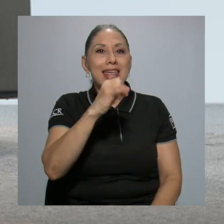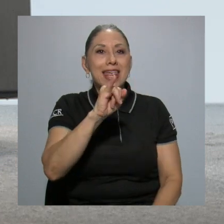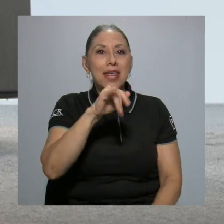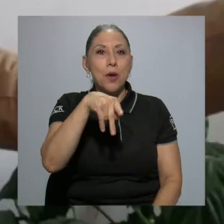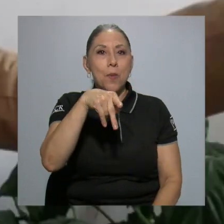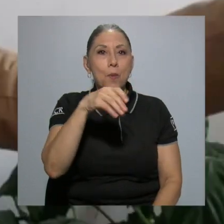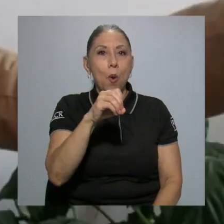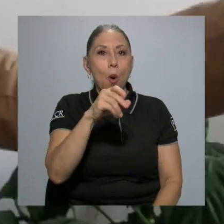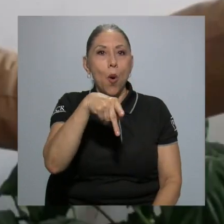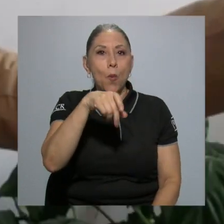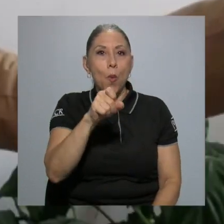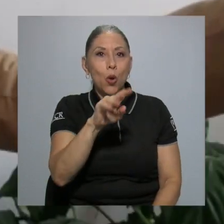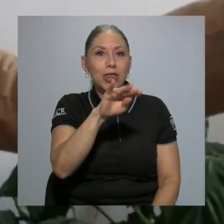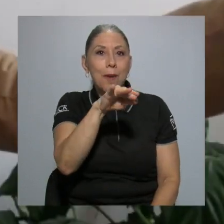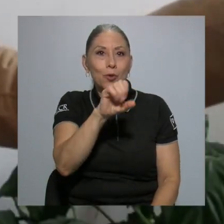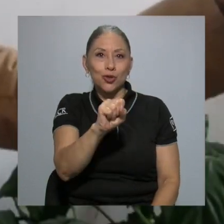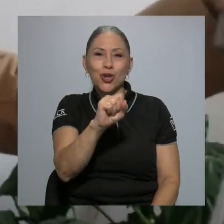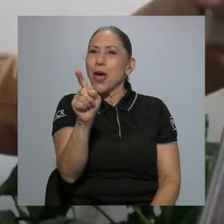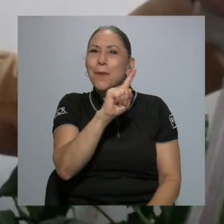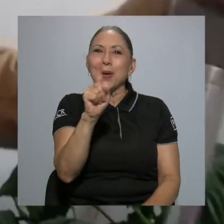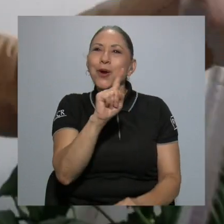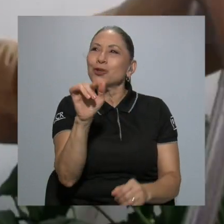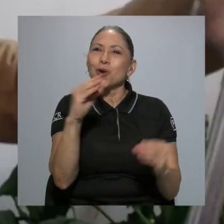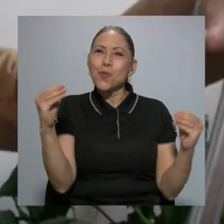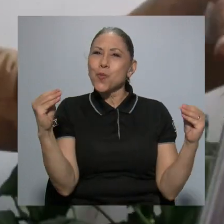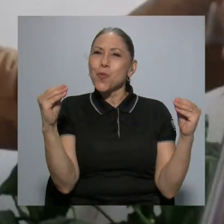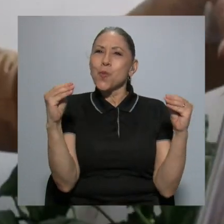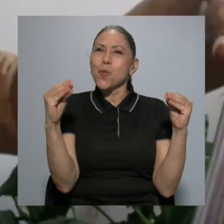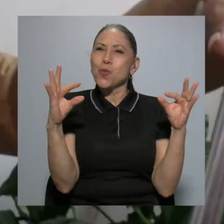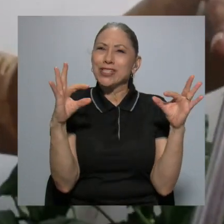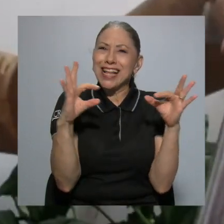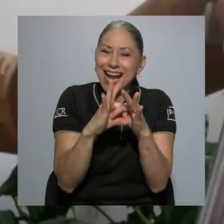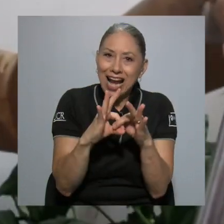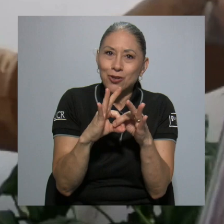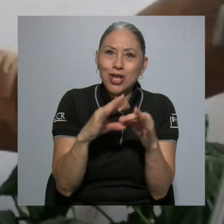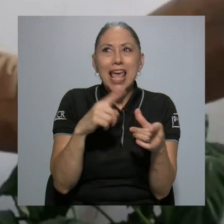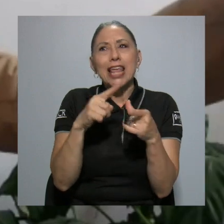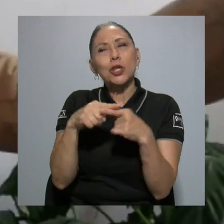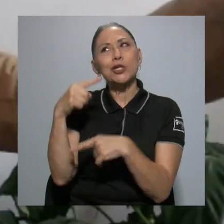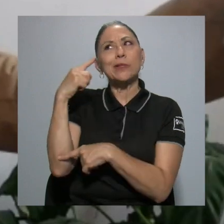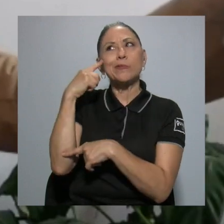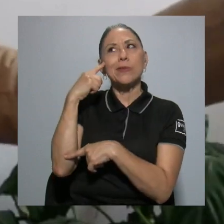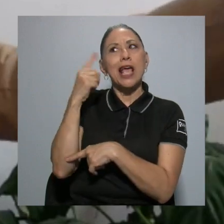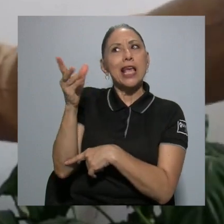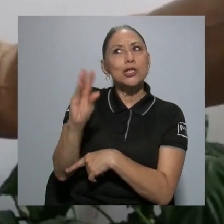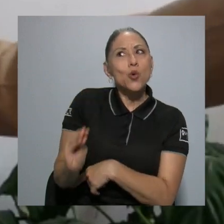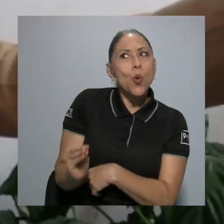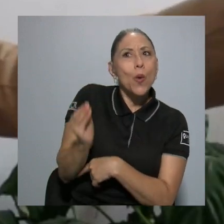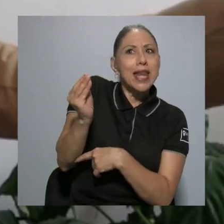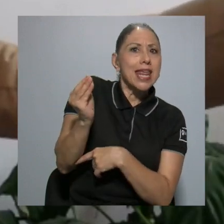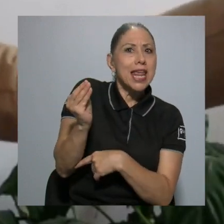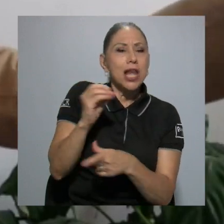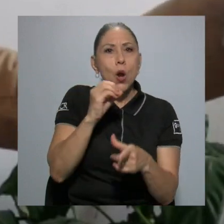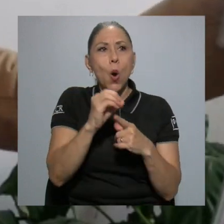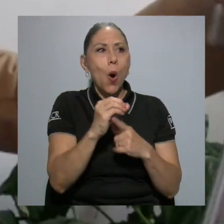cercana. Y entonces ahí comenzaron otros problemas, ¿es un juvenil o es un adulto?